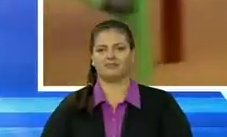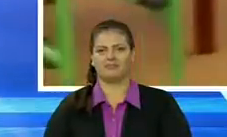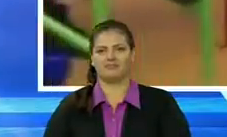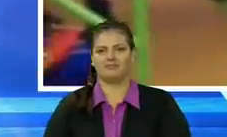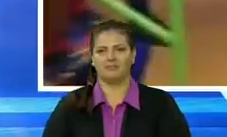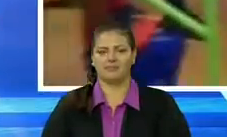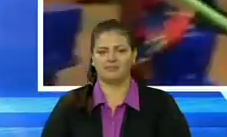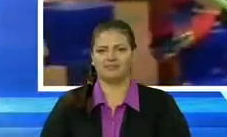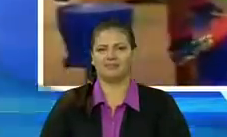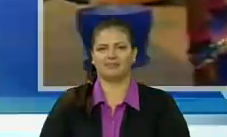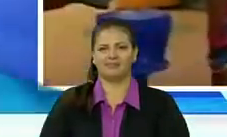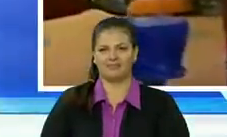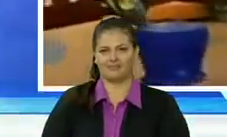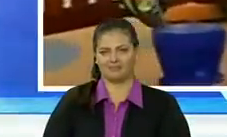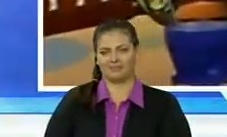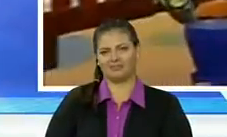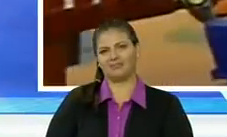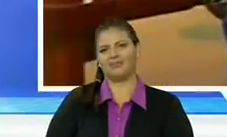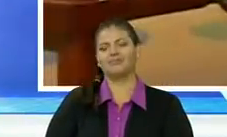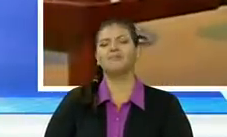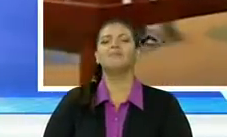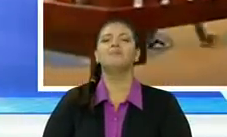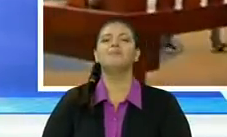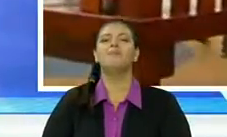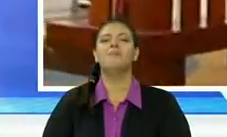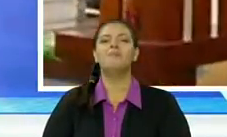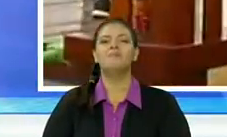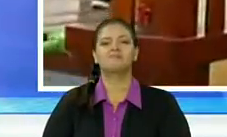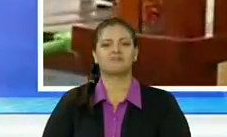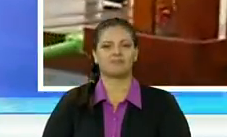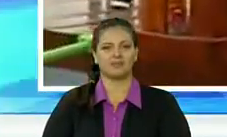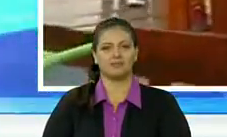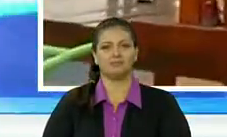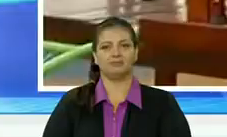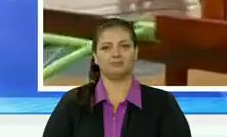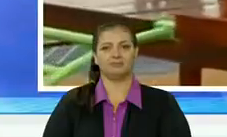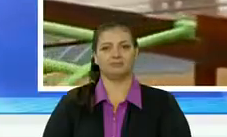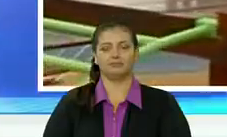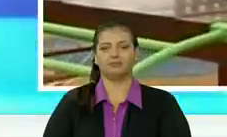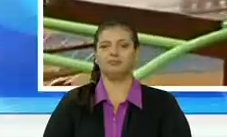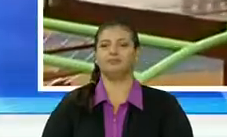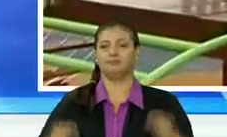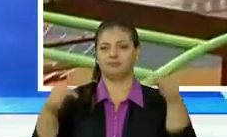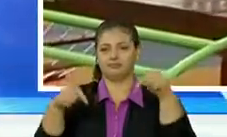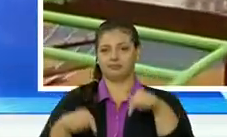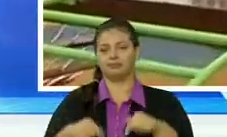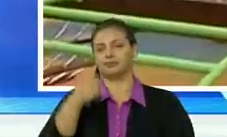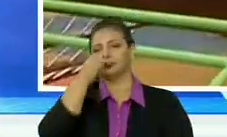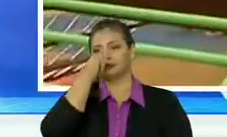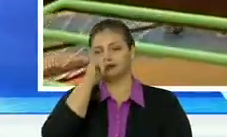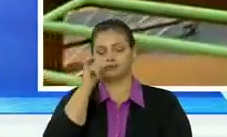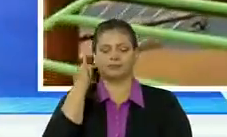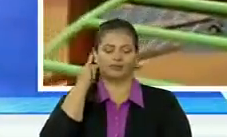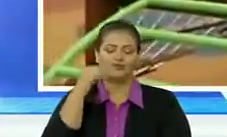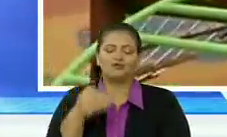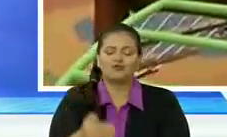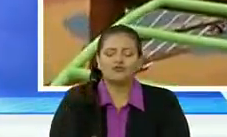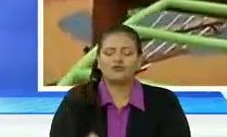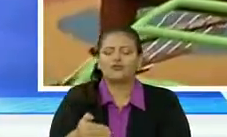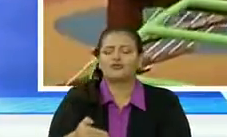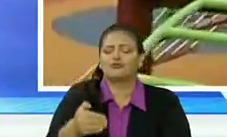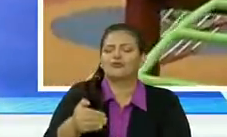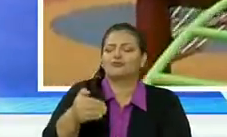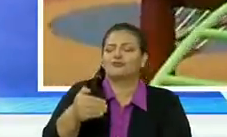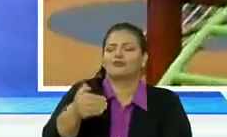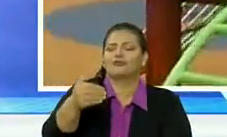también vamos a pedir que nos ayuden haciendo caso a la señalética. En este caso es niños hasta 10 años, hay unos más chiquitos que es hasta